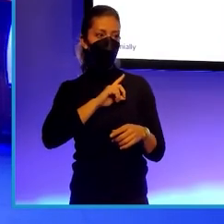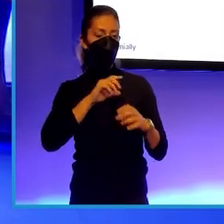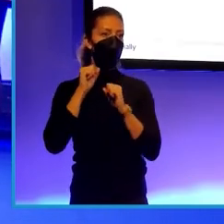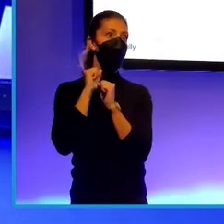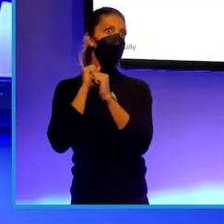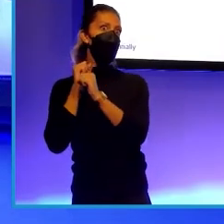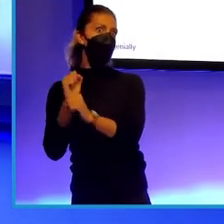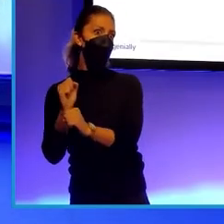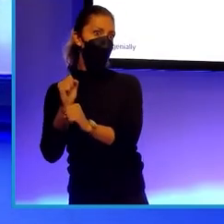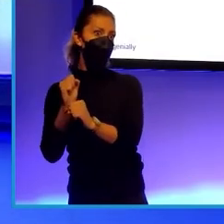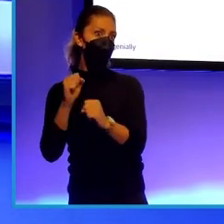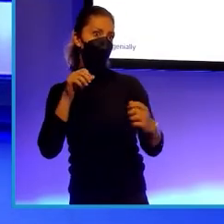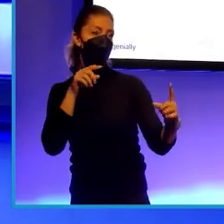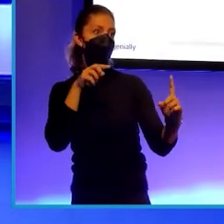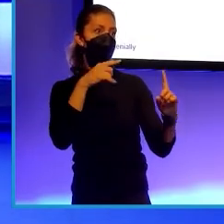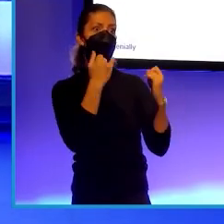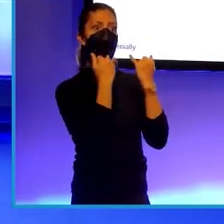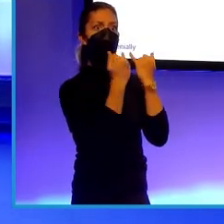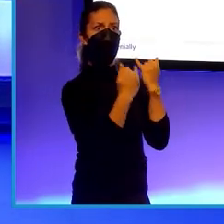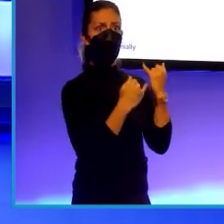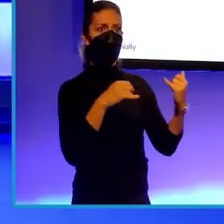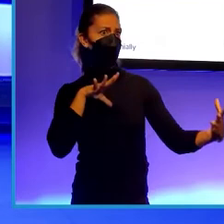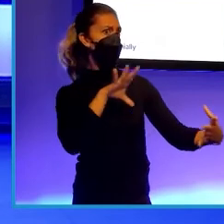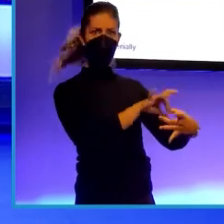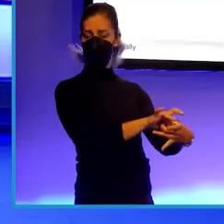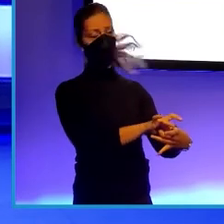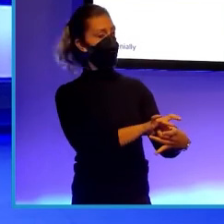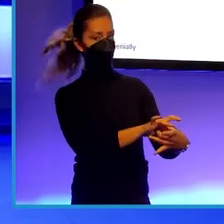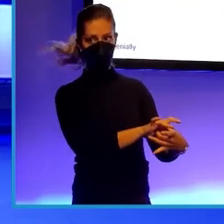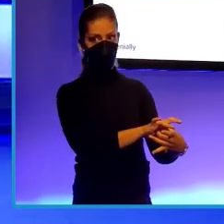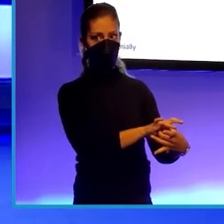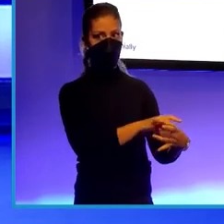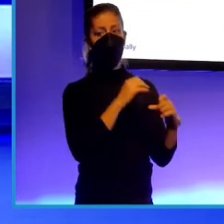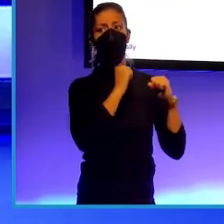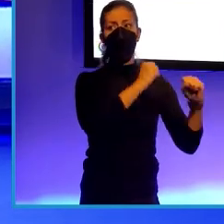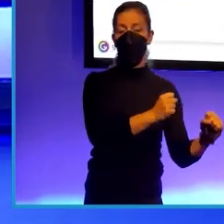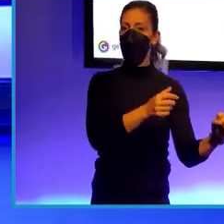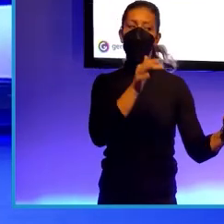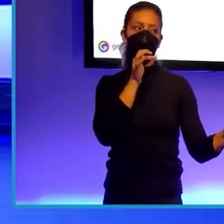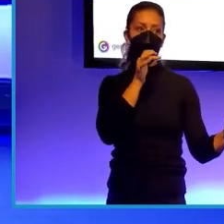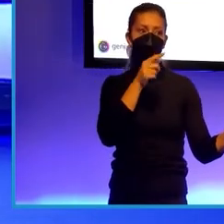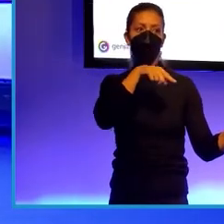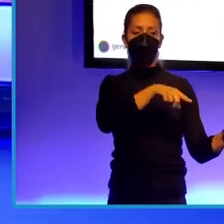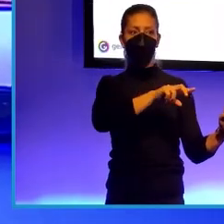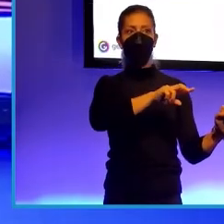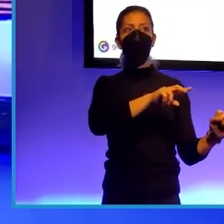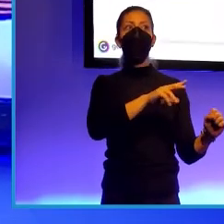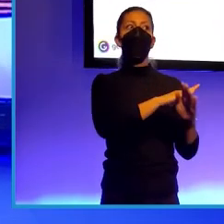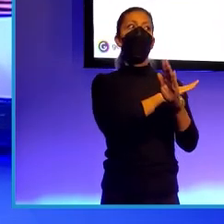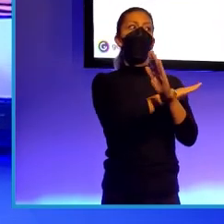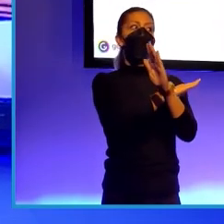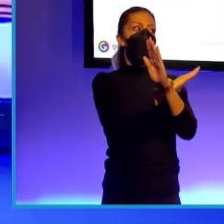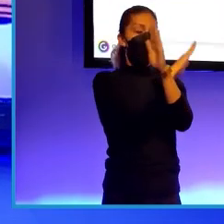estrictamente de una conexión eléctrica que es lo que tú estás planteando pero vuelvo a insistir esto no está resuelto ahora pero a lo mejor dentro de